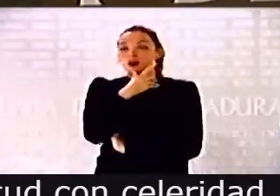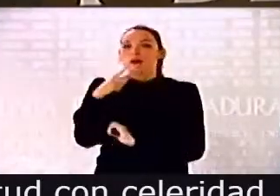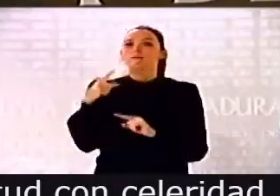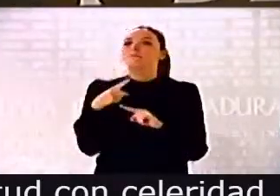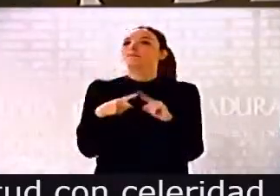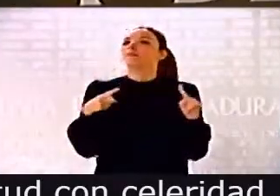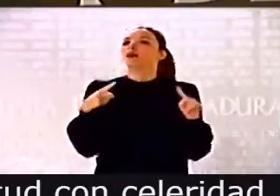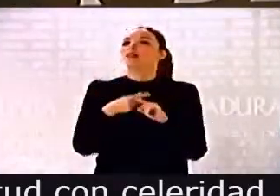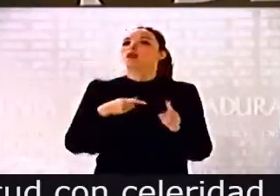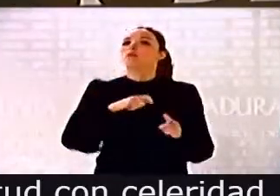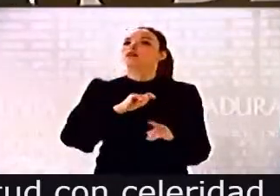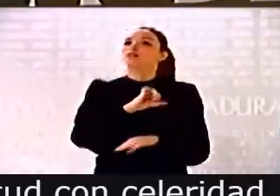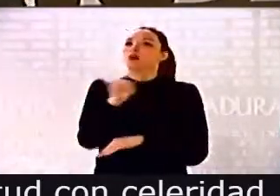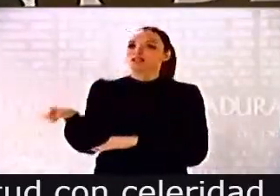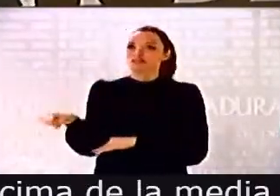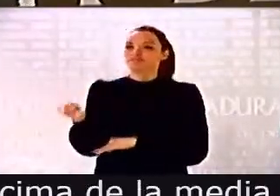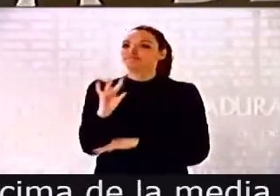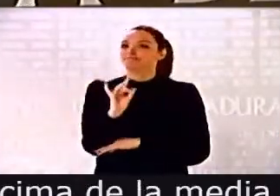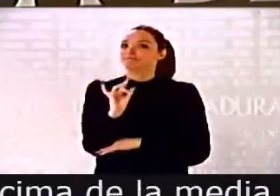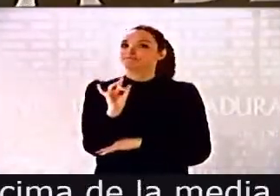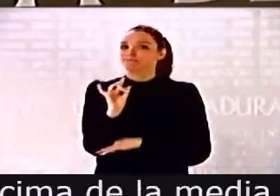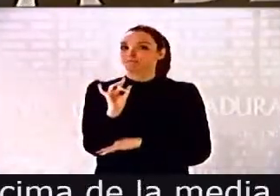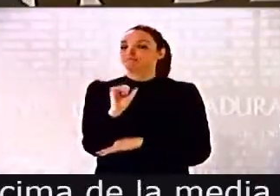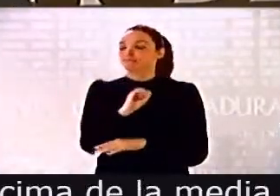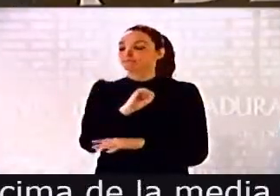media española, pero